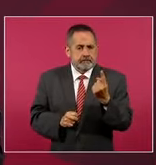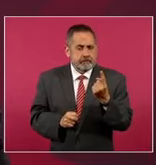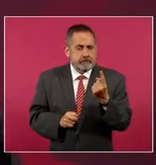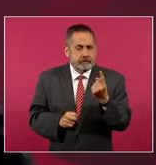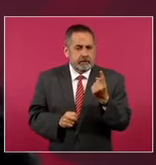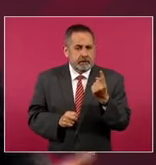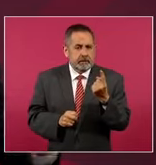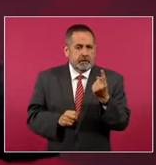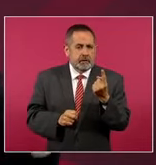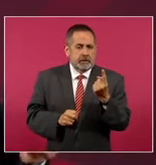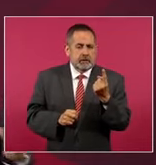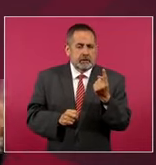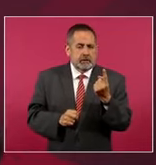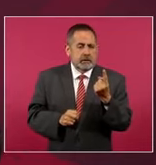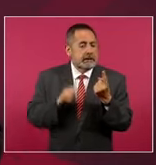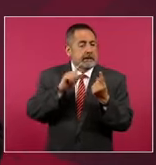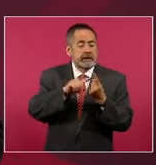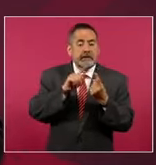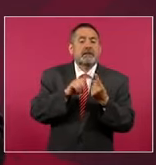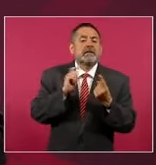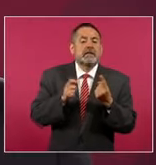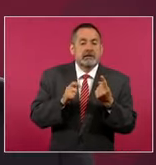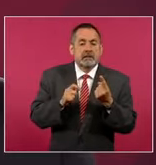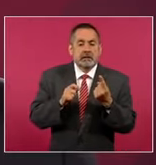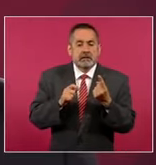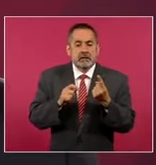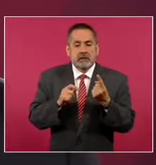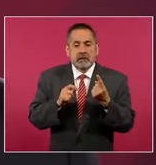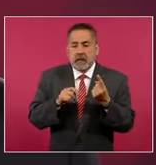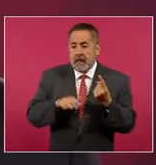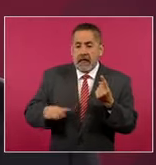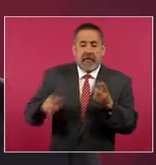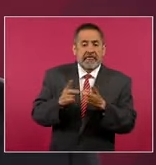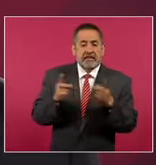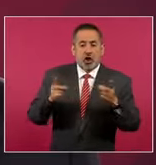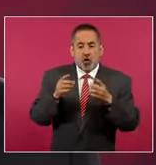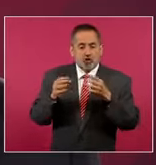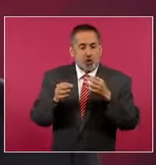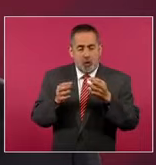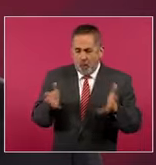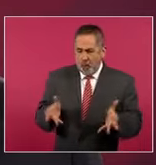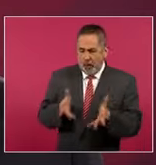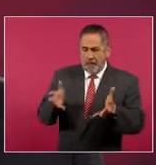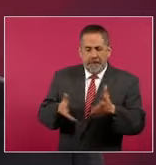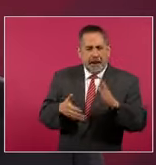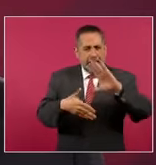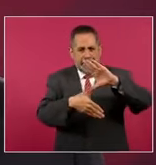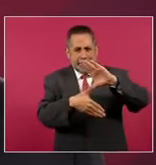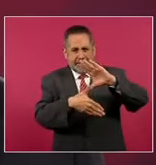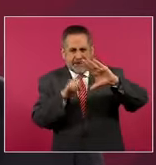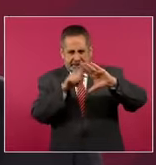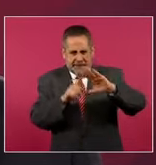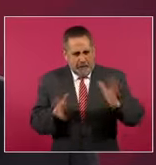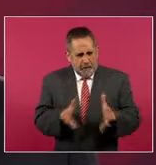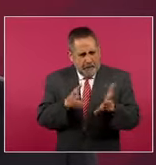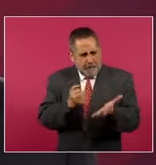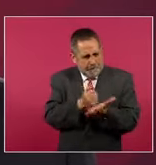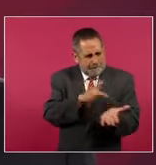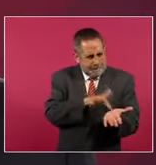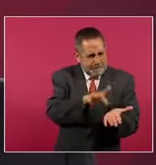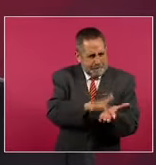que se promueva el desarrollo de todos los países del continente americano,